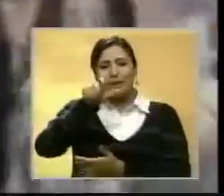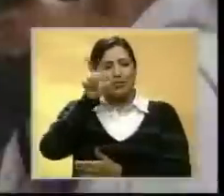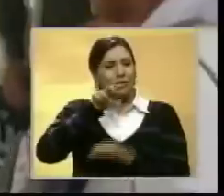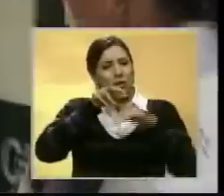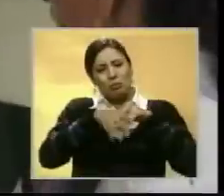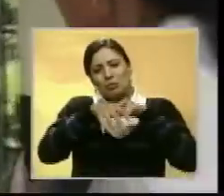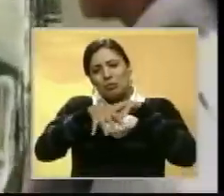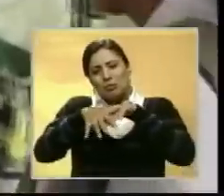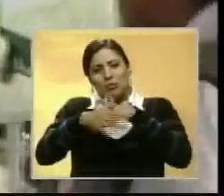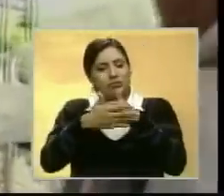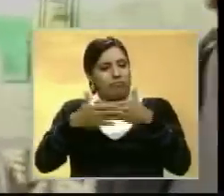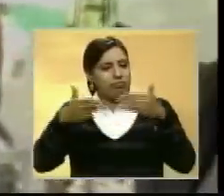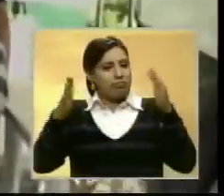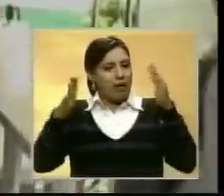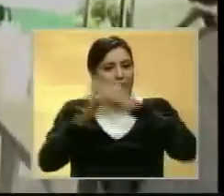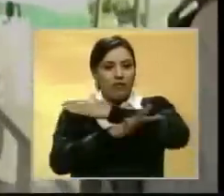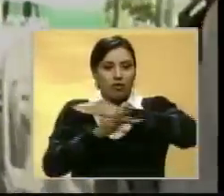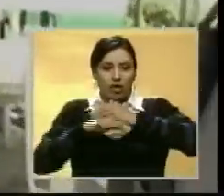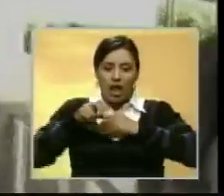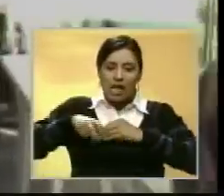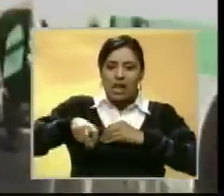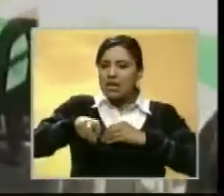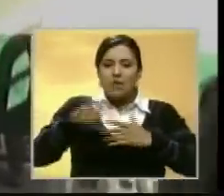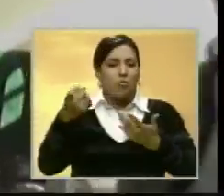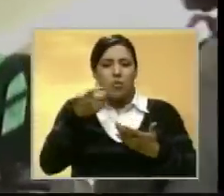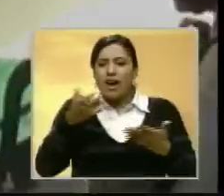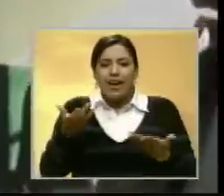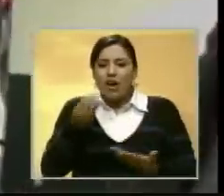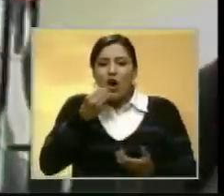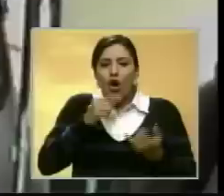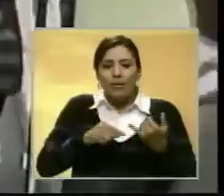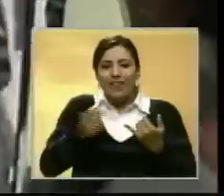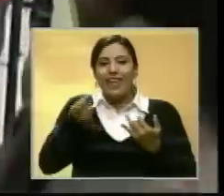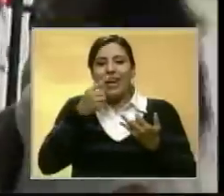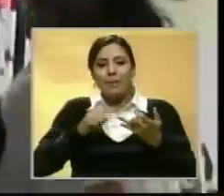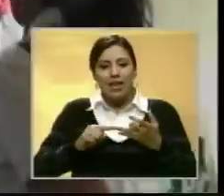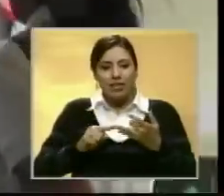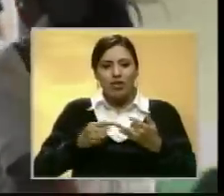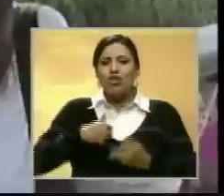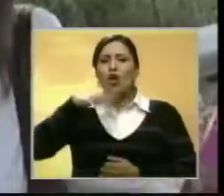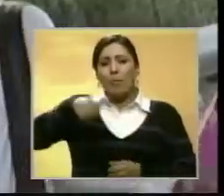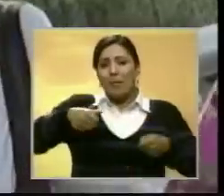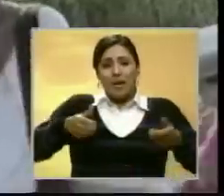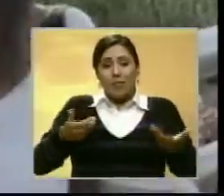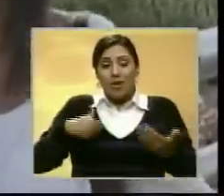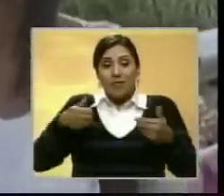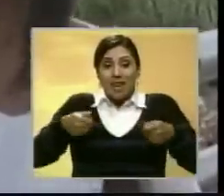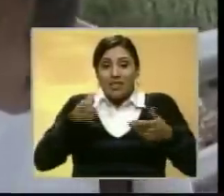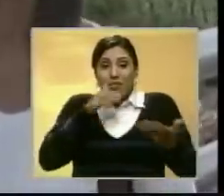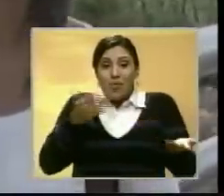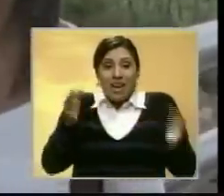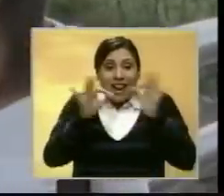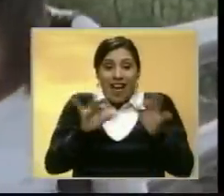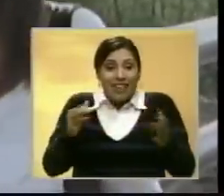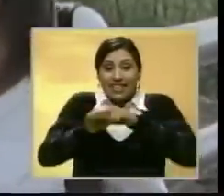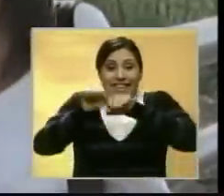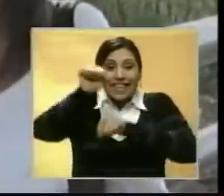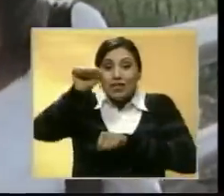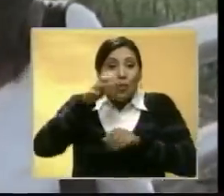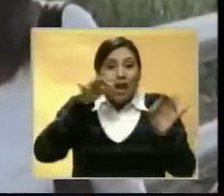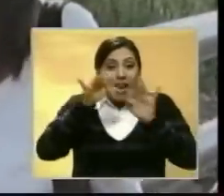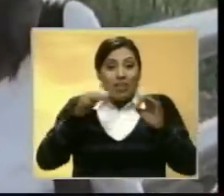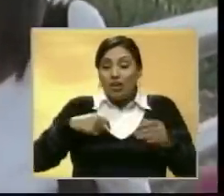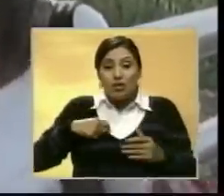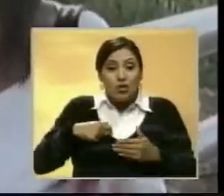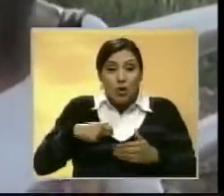la frontera sin ninguna restricción, buscando alimentos y medicamentos. A comprar mercado porque no tenemos en San Cristóbal nada. A eso es que